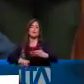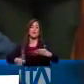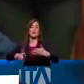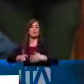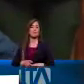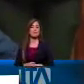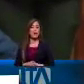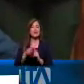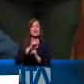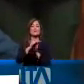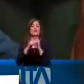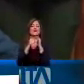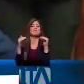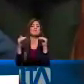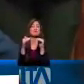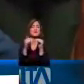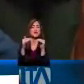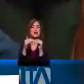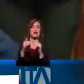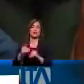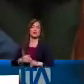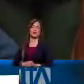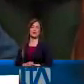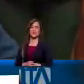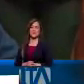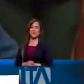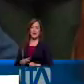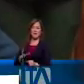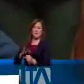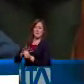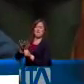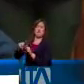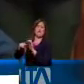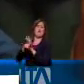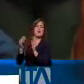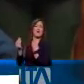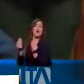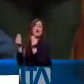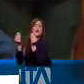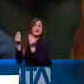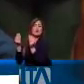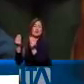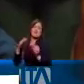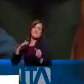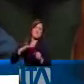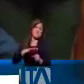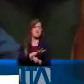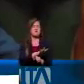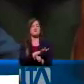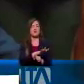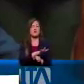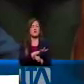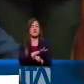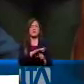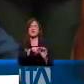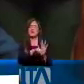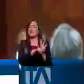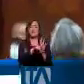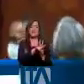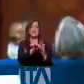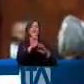sistema antidemocrático no afecta solo a los jóvenes, sino que afecta a todo